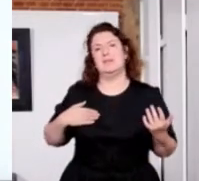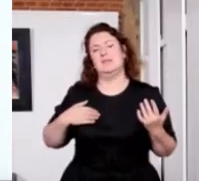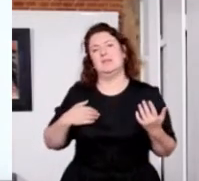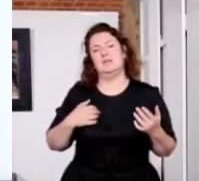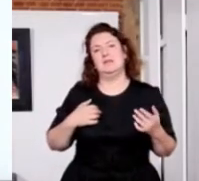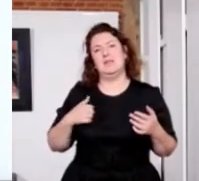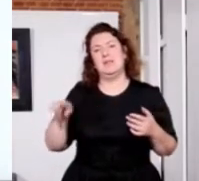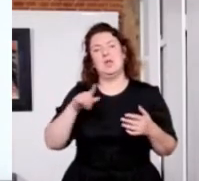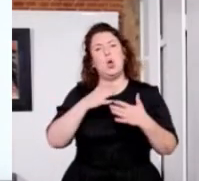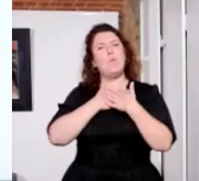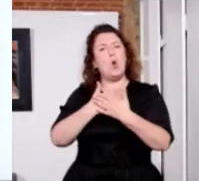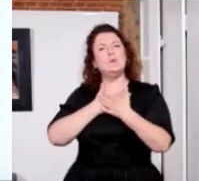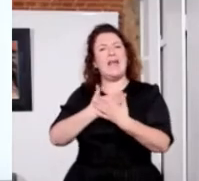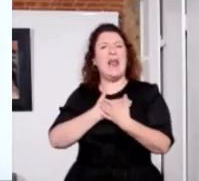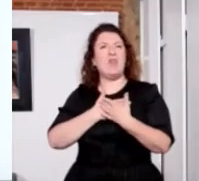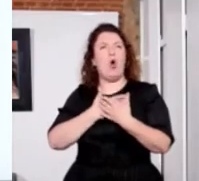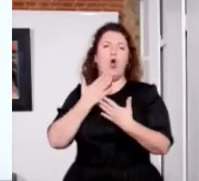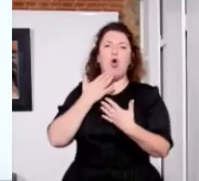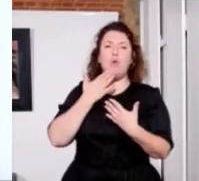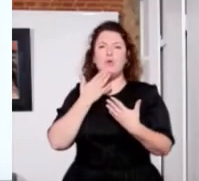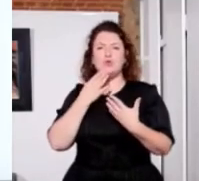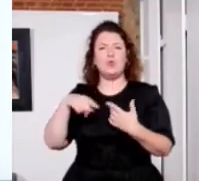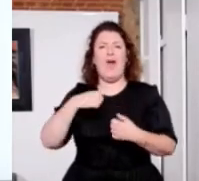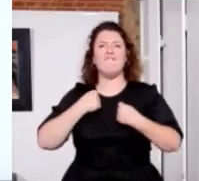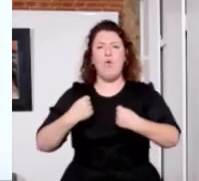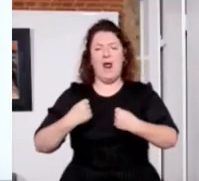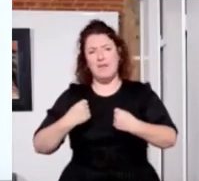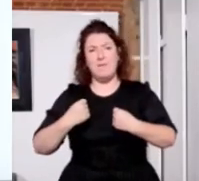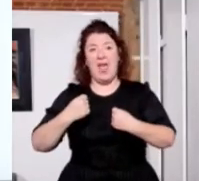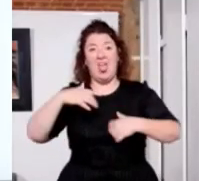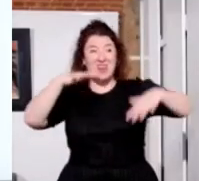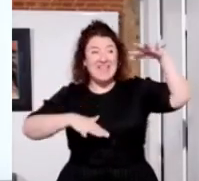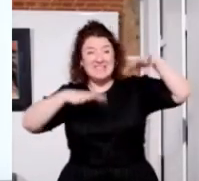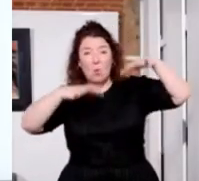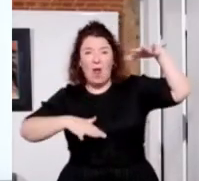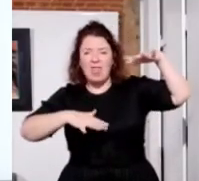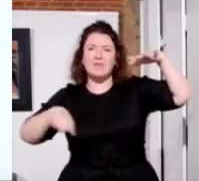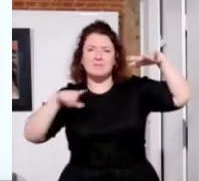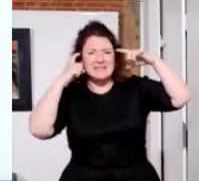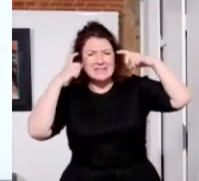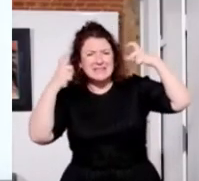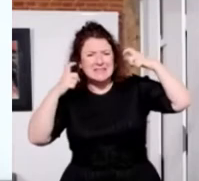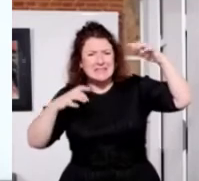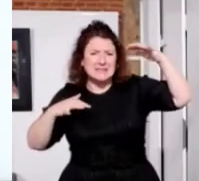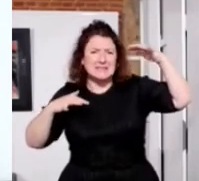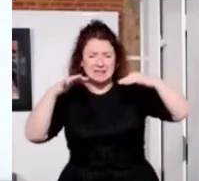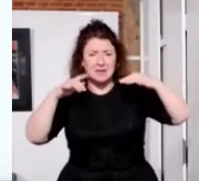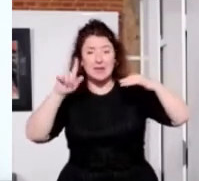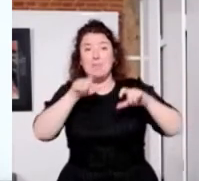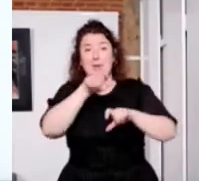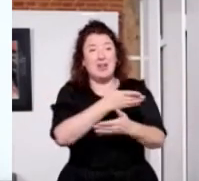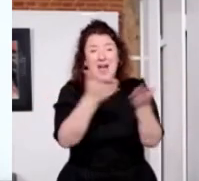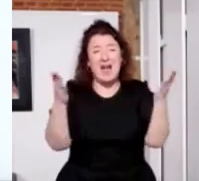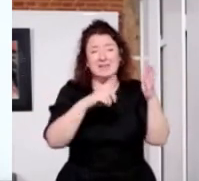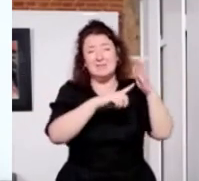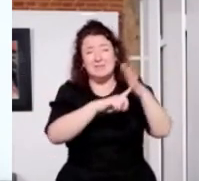el papel del voluntariado como fuerza orientada a combatir las desigualdades sociales y a promover la inclusión de todas las